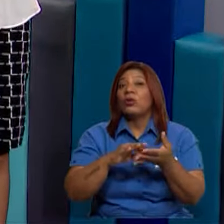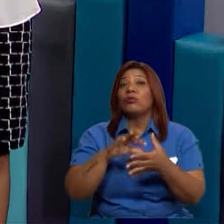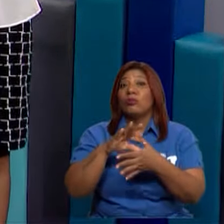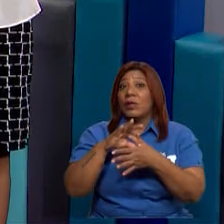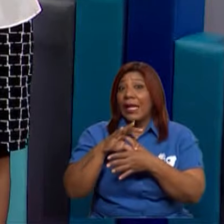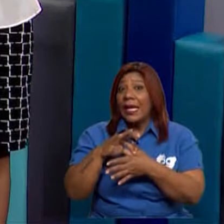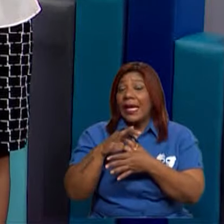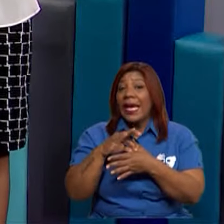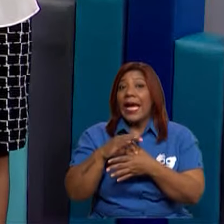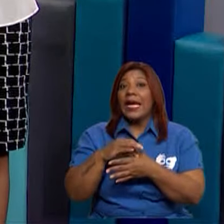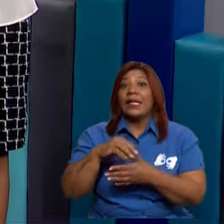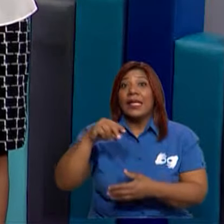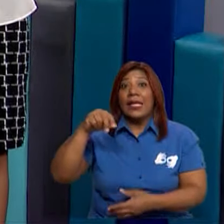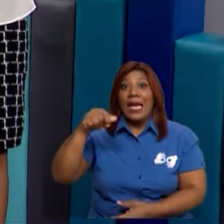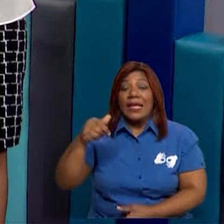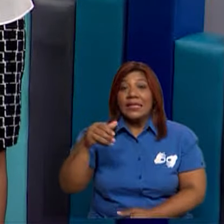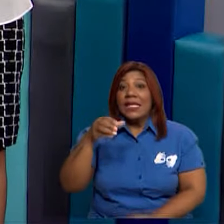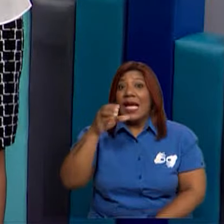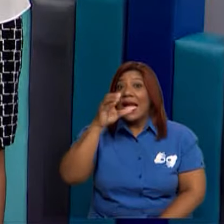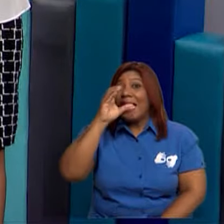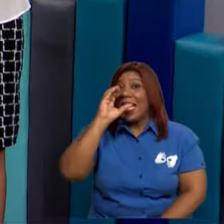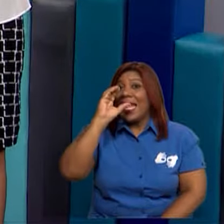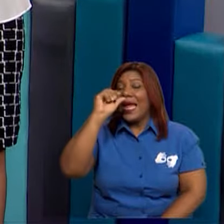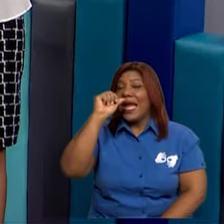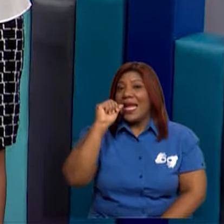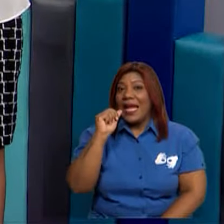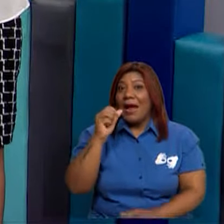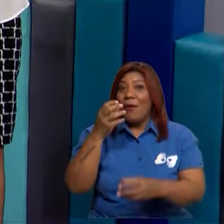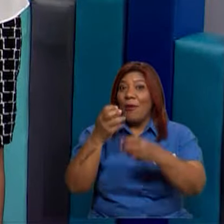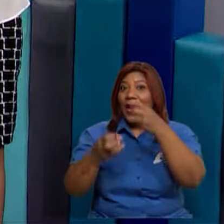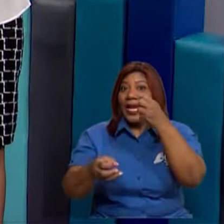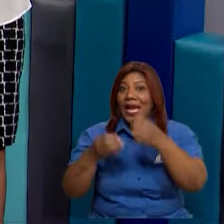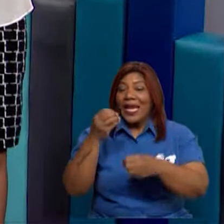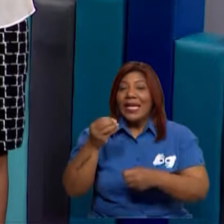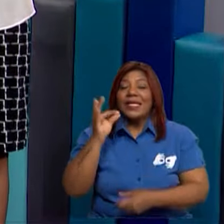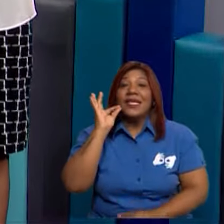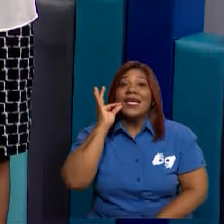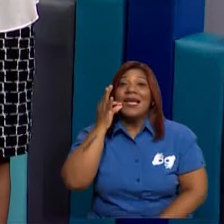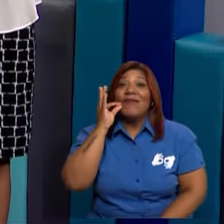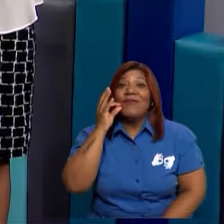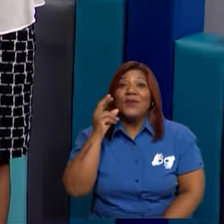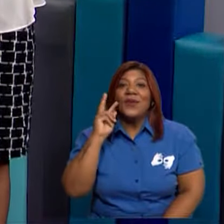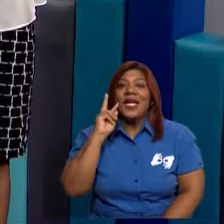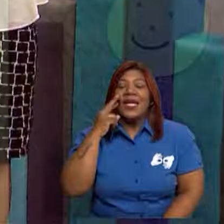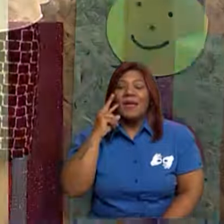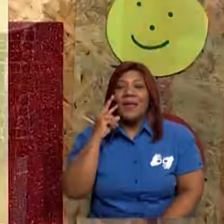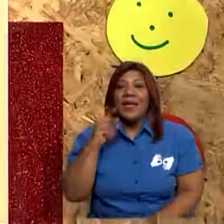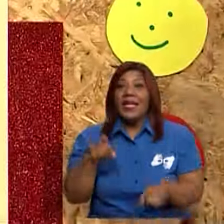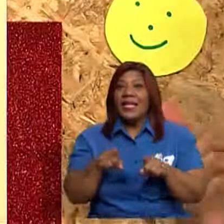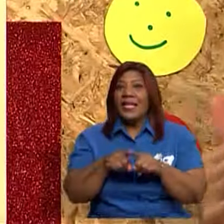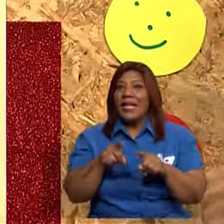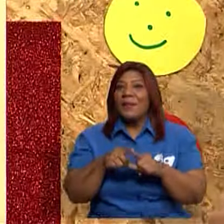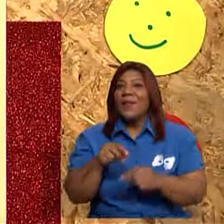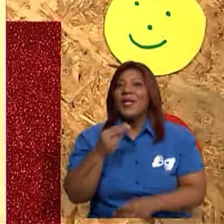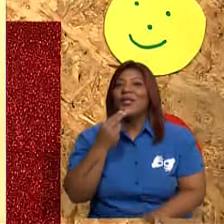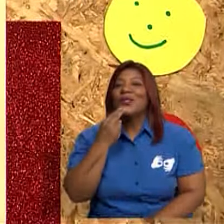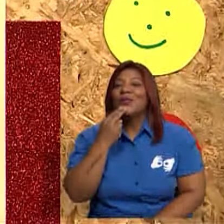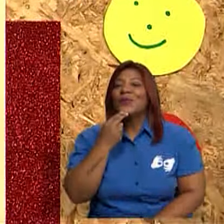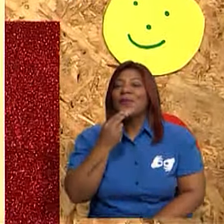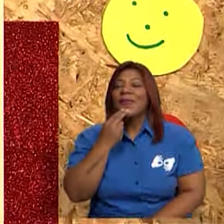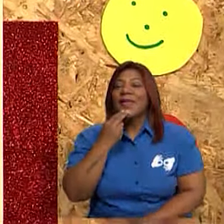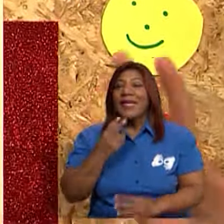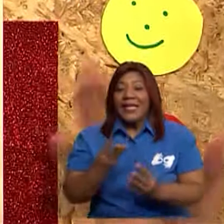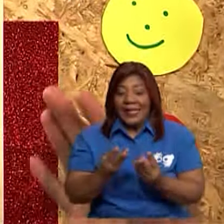los minerales, los lácteos, ¿verdad? Frutas y vegetales y también los azúcares y las grasas,